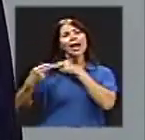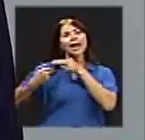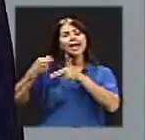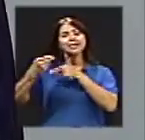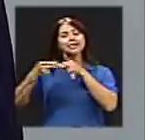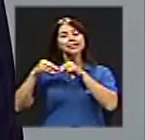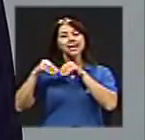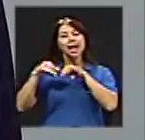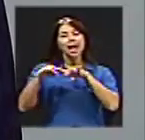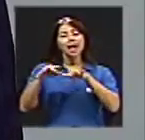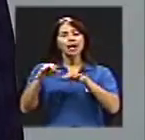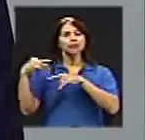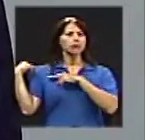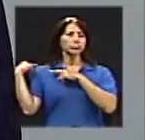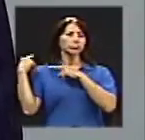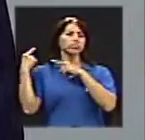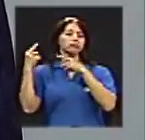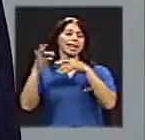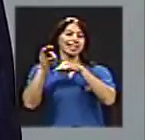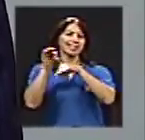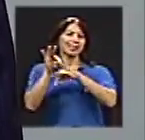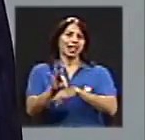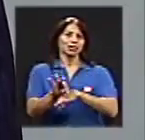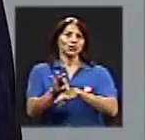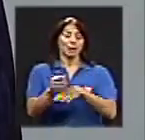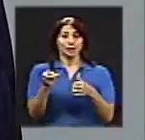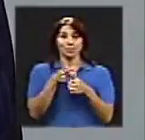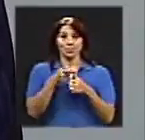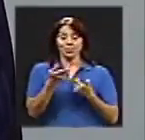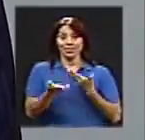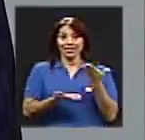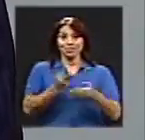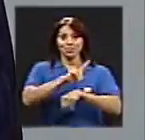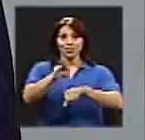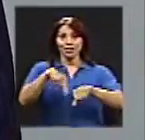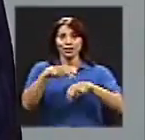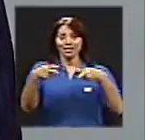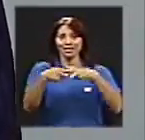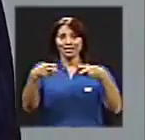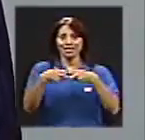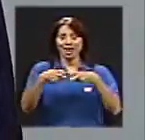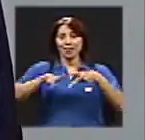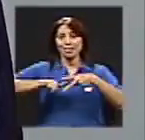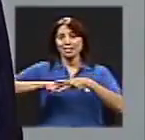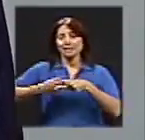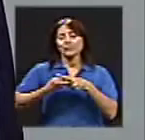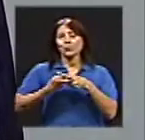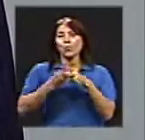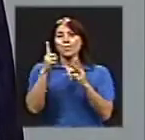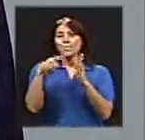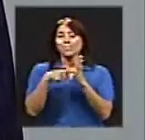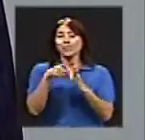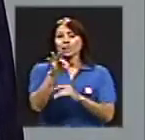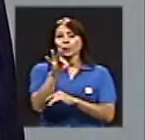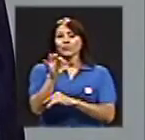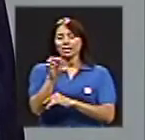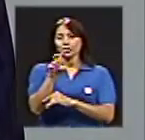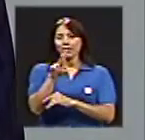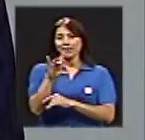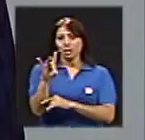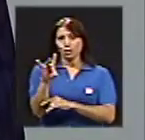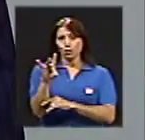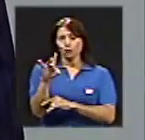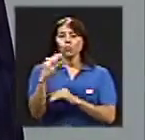Tradicionalmente, primero el Servicio Nacional de Electricidad, que empezó casi desde 1928, y posteriormente